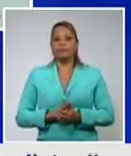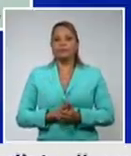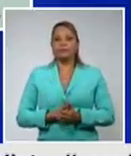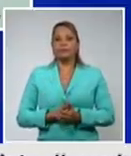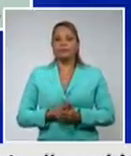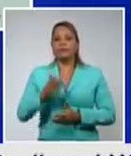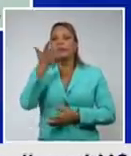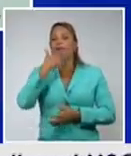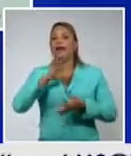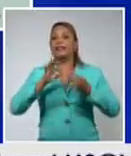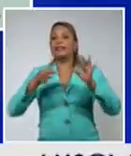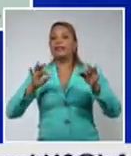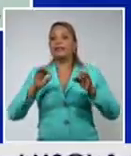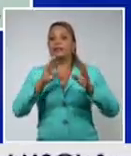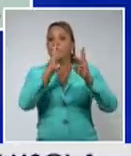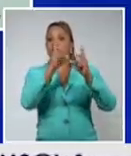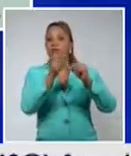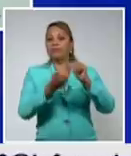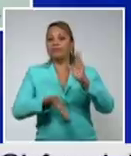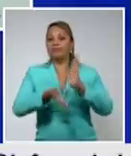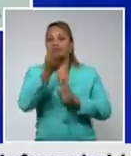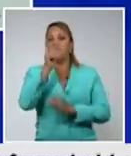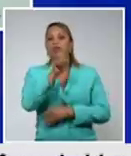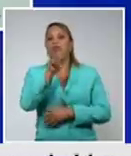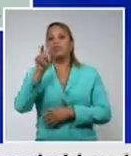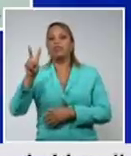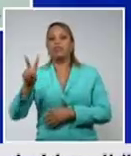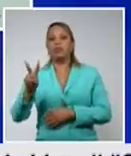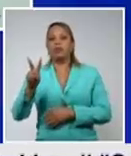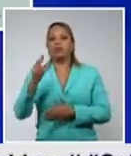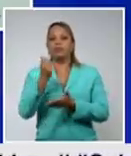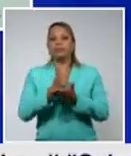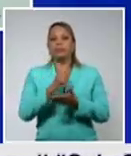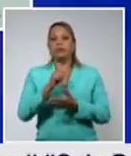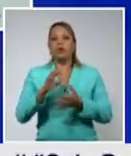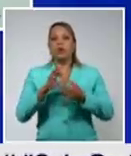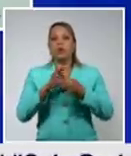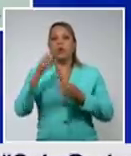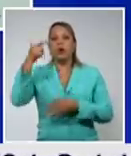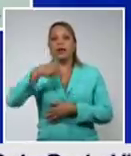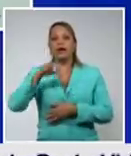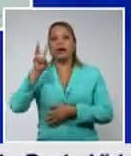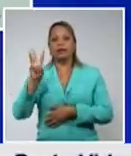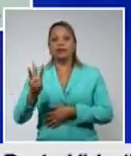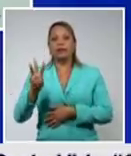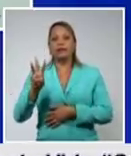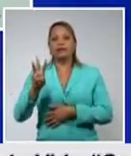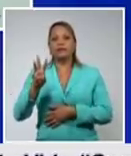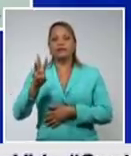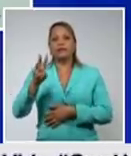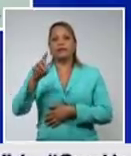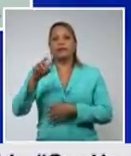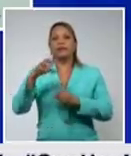Artemisa con la mayor cifra, 12 casos autóctonos, Guanajay 3, San Cristóbal